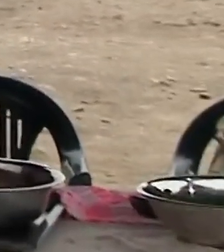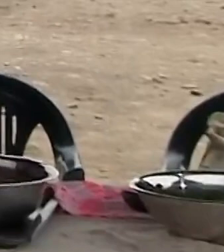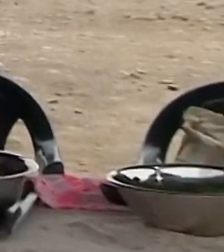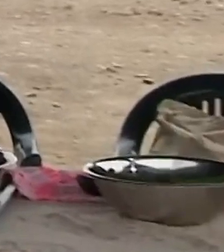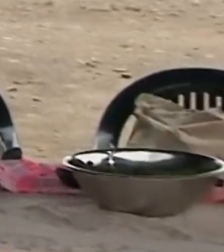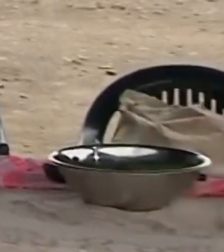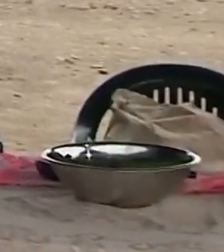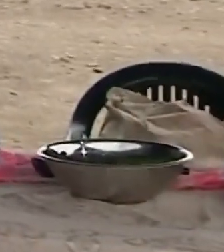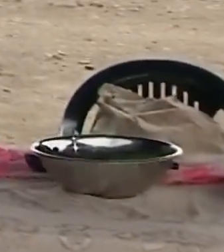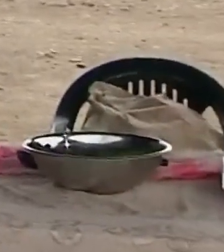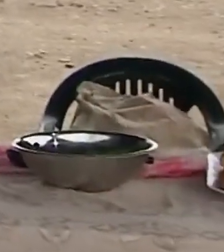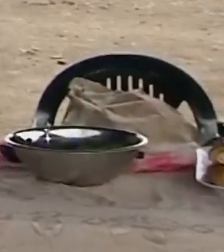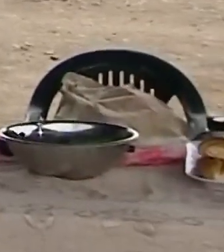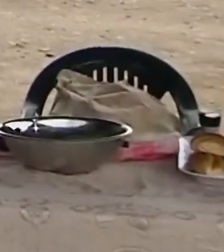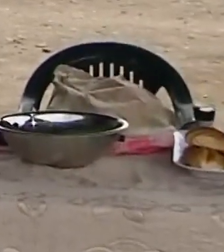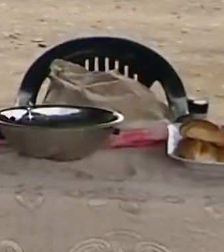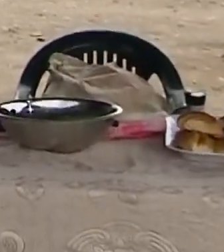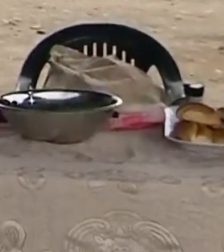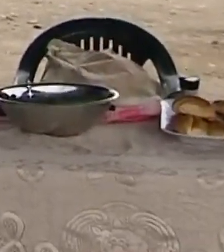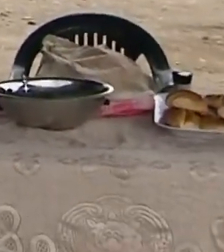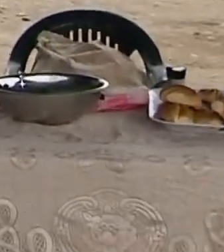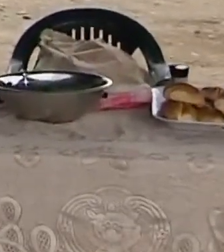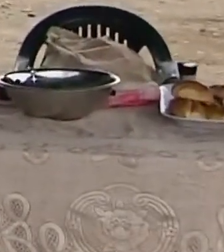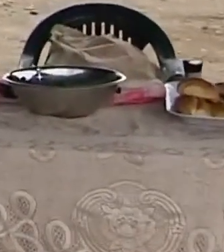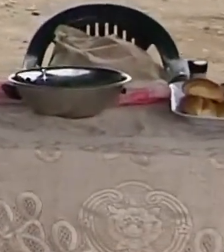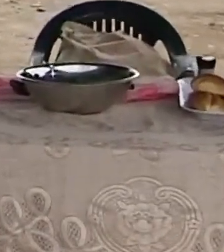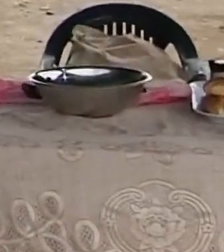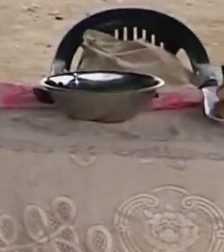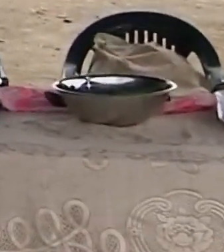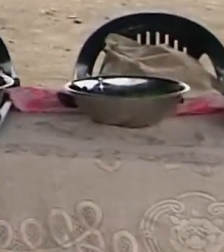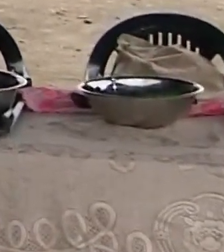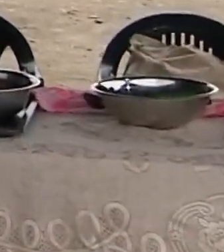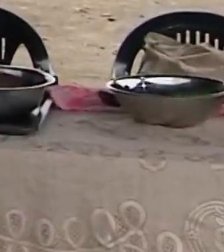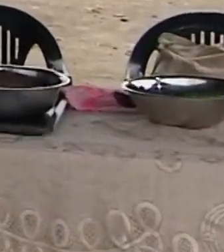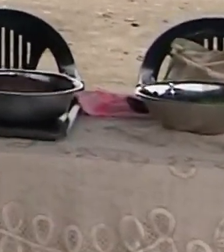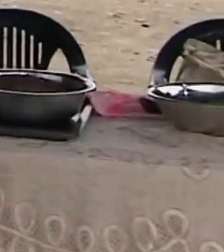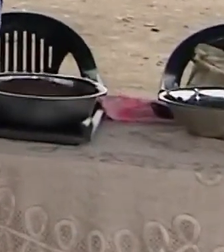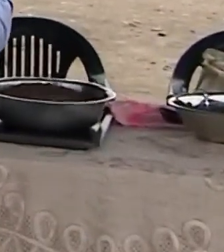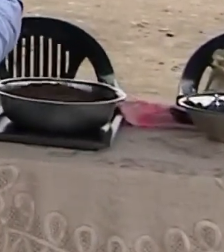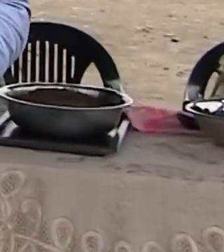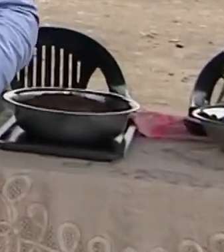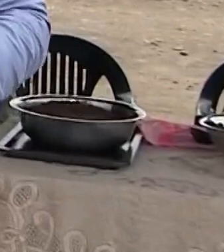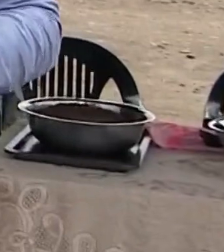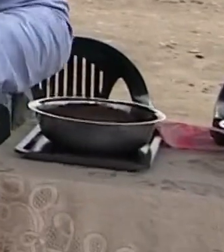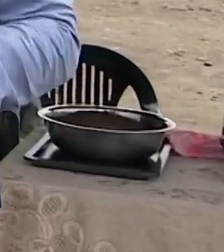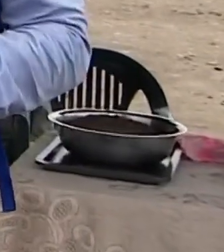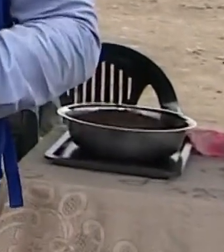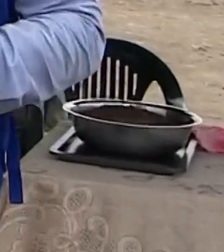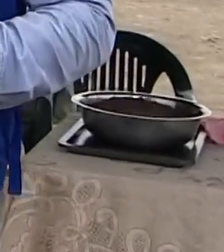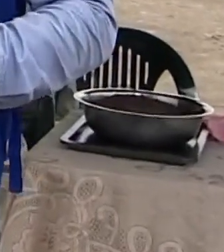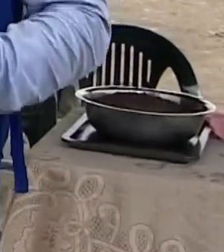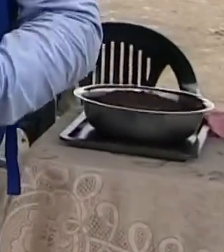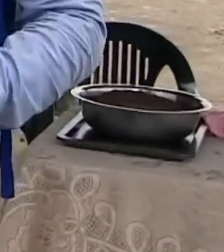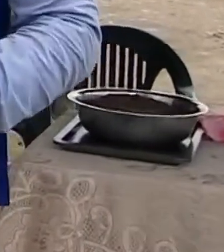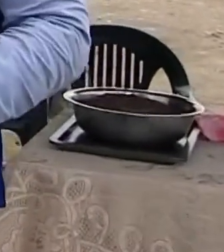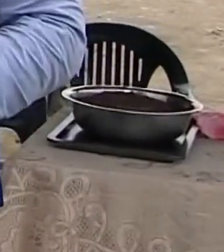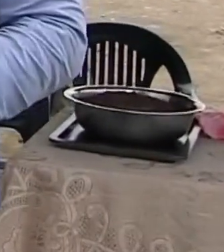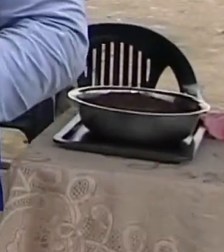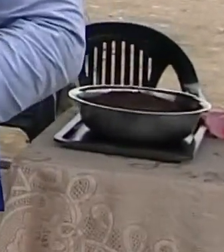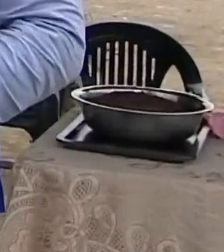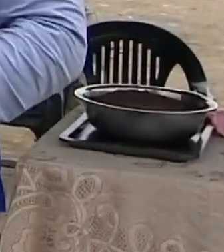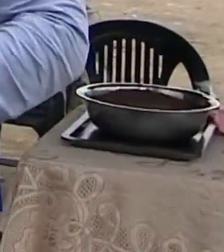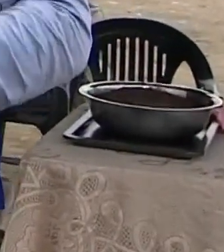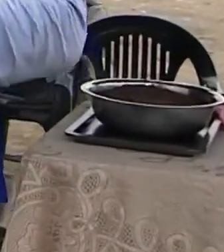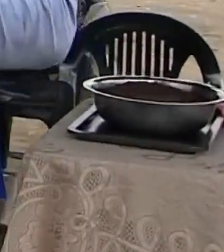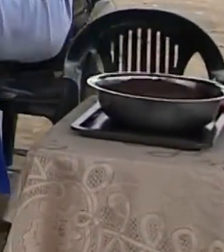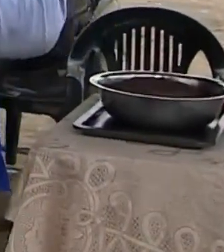consumo de hierro. Sabemos muy bien que existen alimentos que generan pues una mayor cantidad de hierro en nuestro organismo, y eso es lo que nosotros tenemos